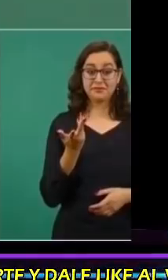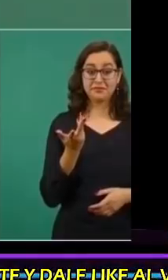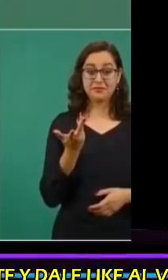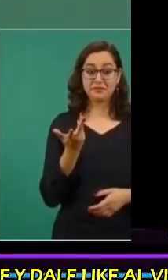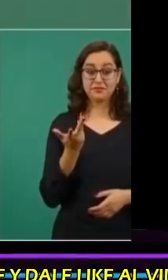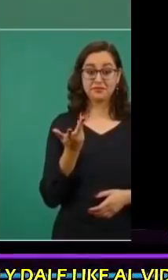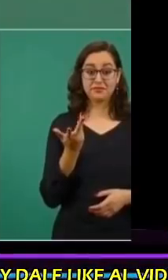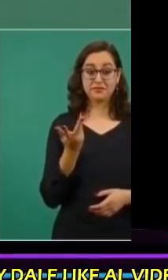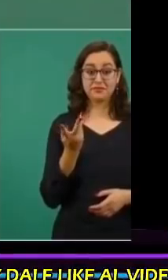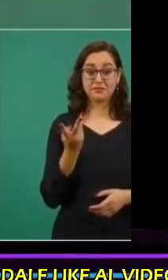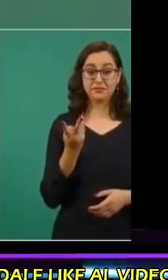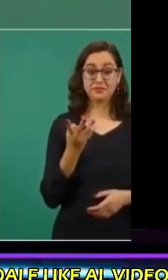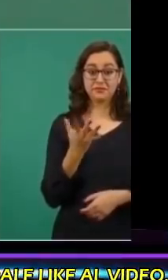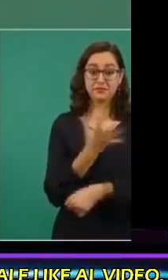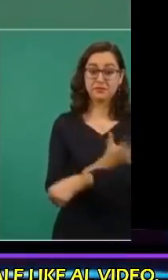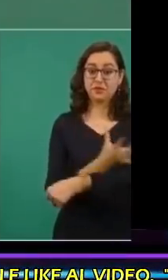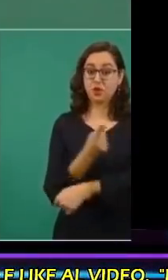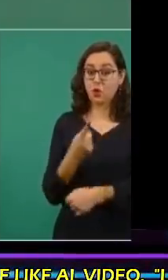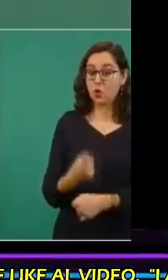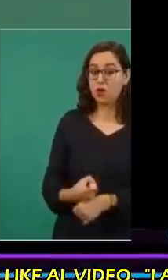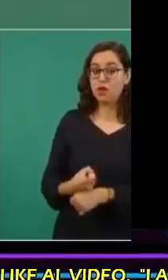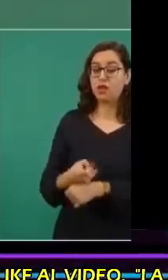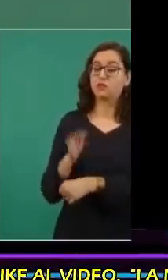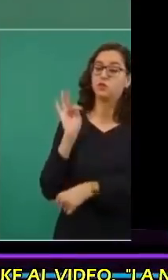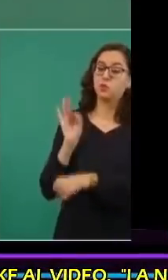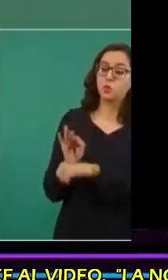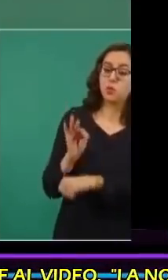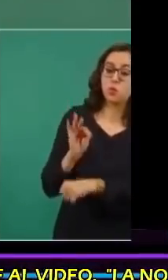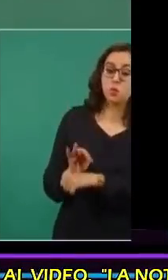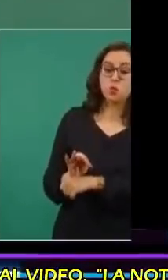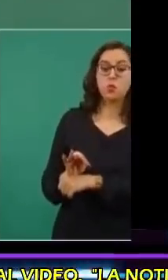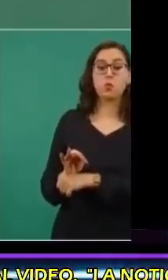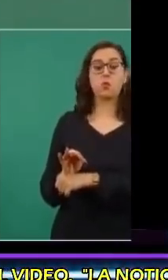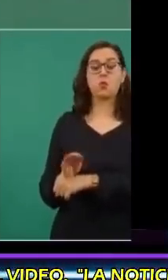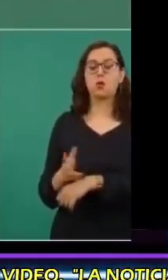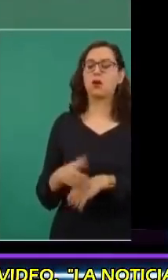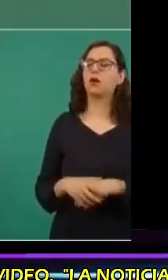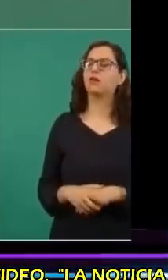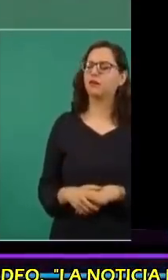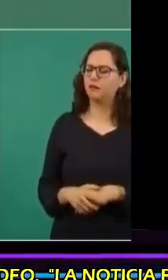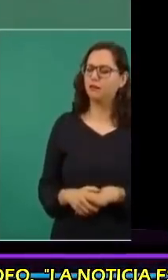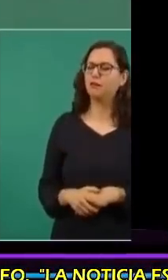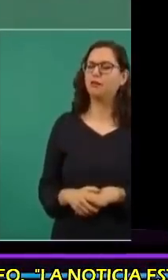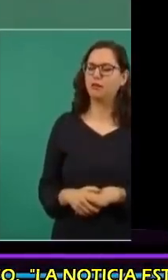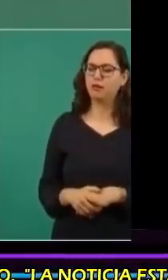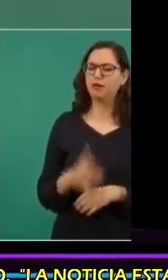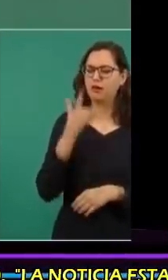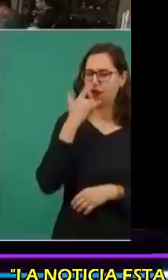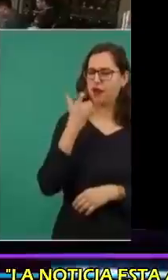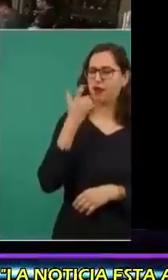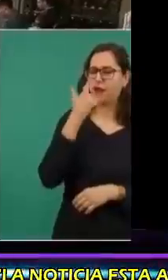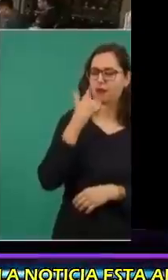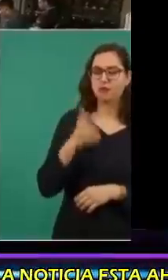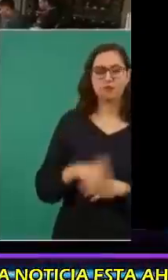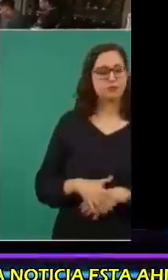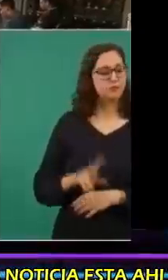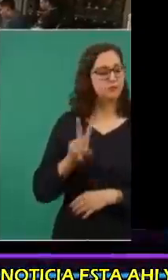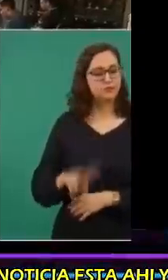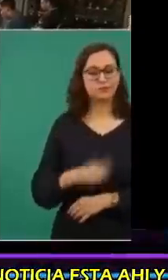la honestidad de la transparencia muy lamentable todo esto